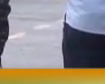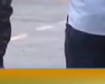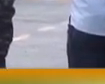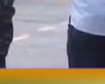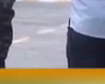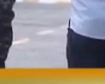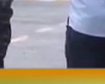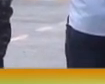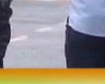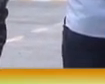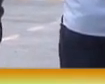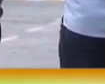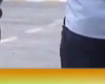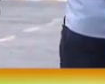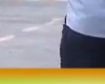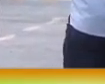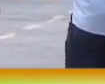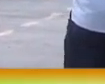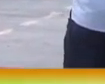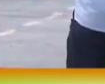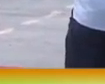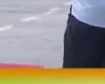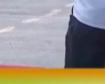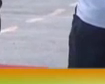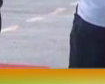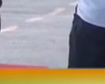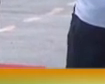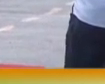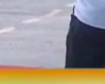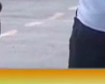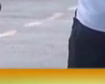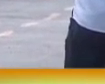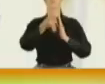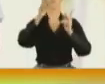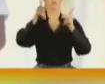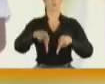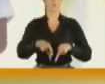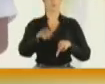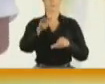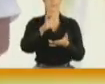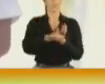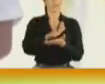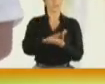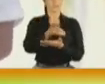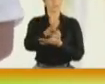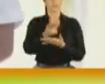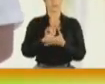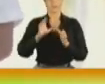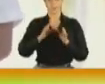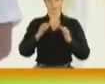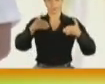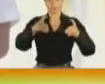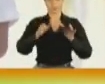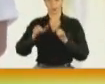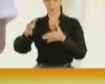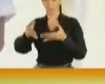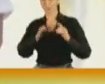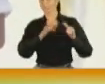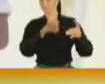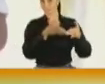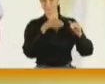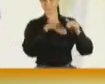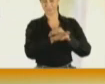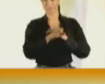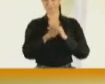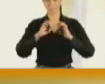una operación matemática te das cuenta si el país necesita policías o si tiene de más si aquí usted Saca los